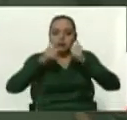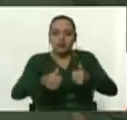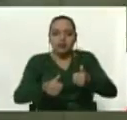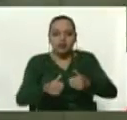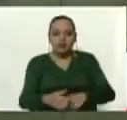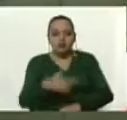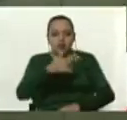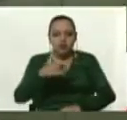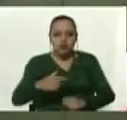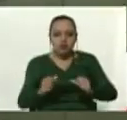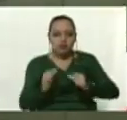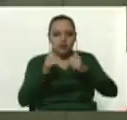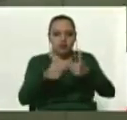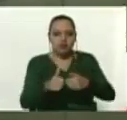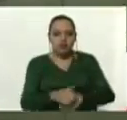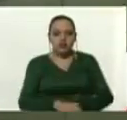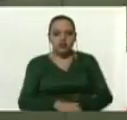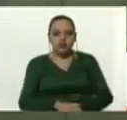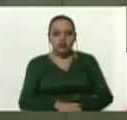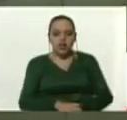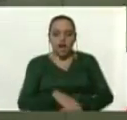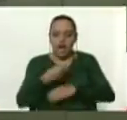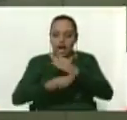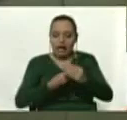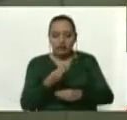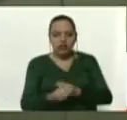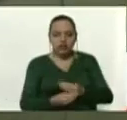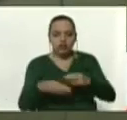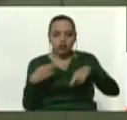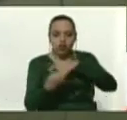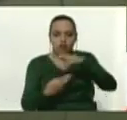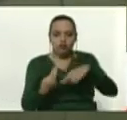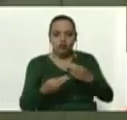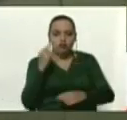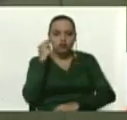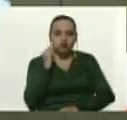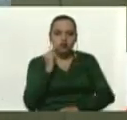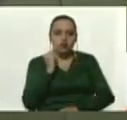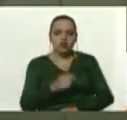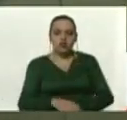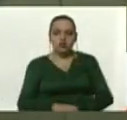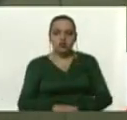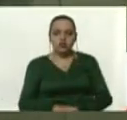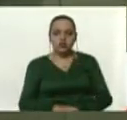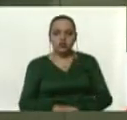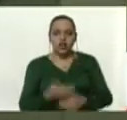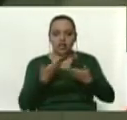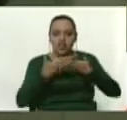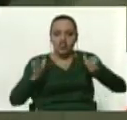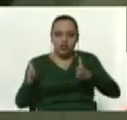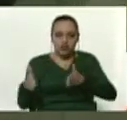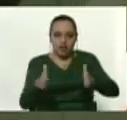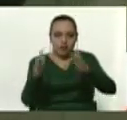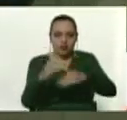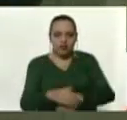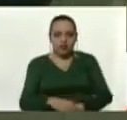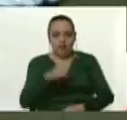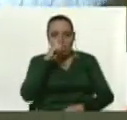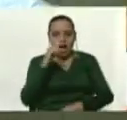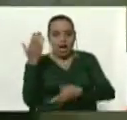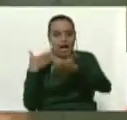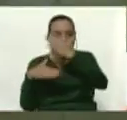precursores, vanguardia de la revolución bolivariana, que abrieron el camino en aquellos